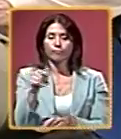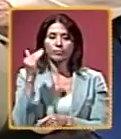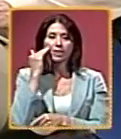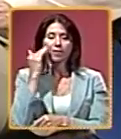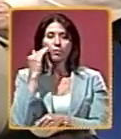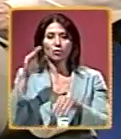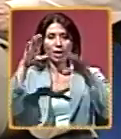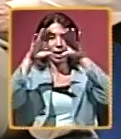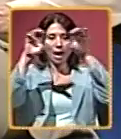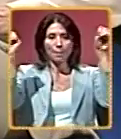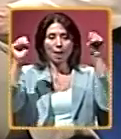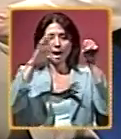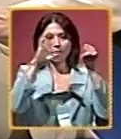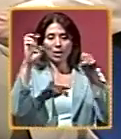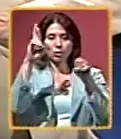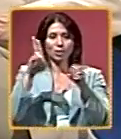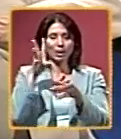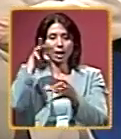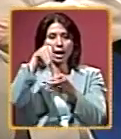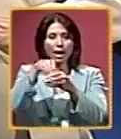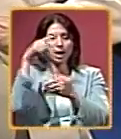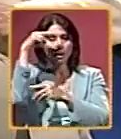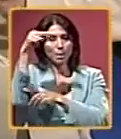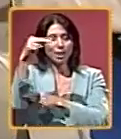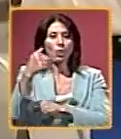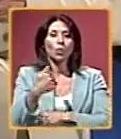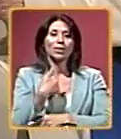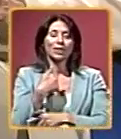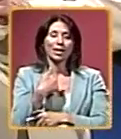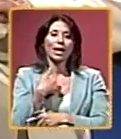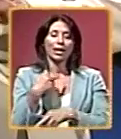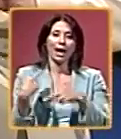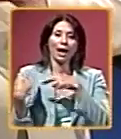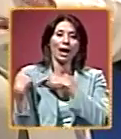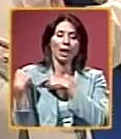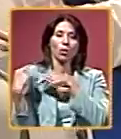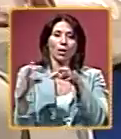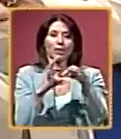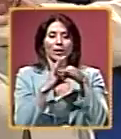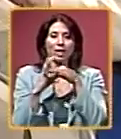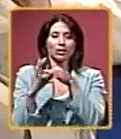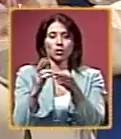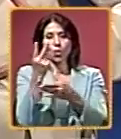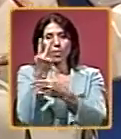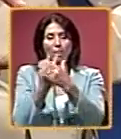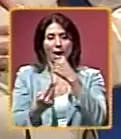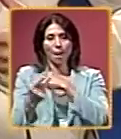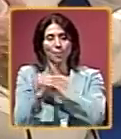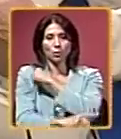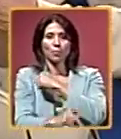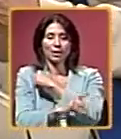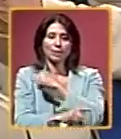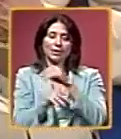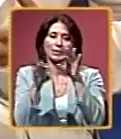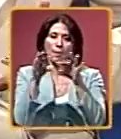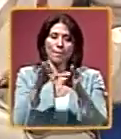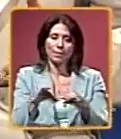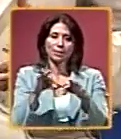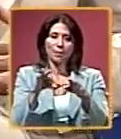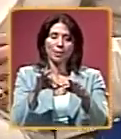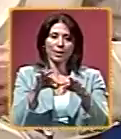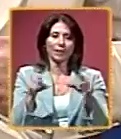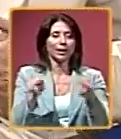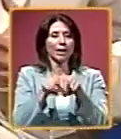la Embajada de Costa Rica en México tiene a cargo la relación bilateral con México fundamentalmente, que además es una